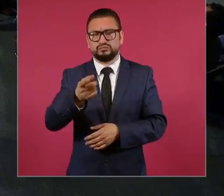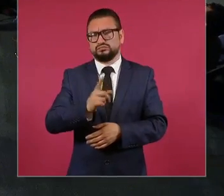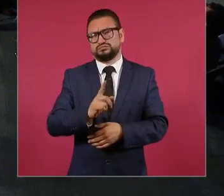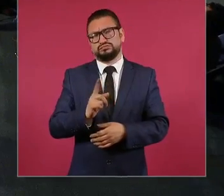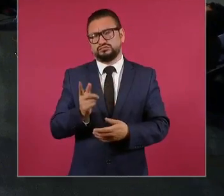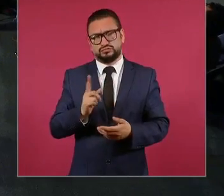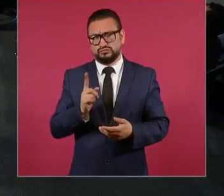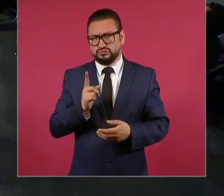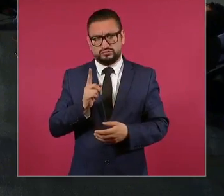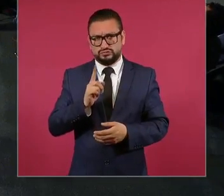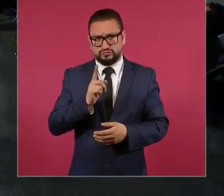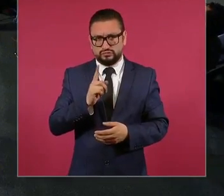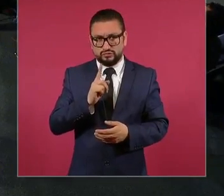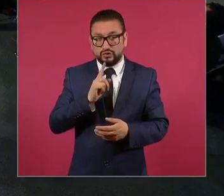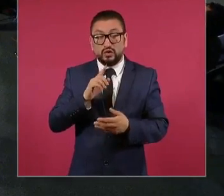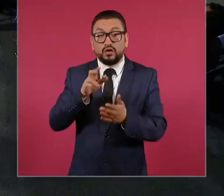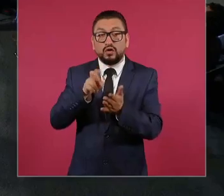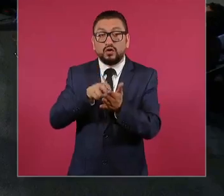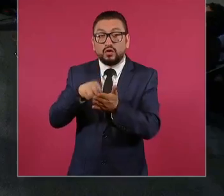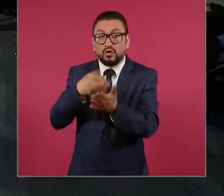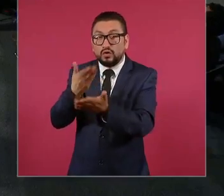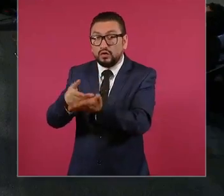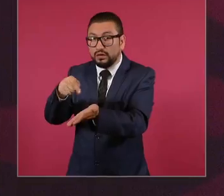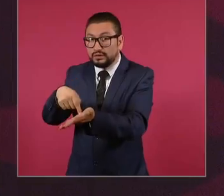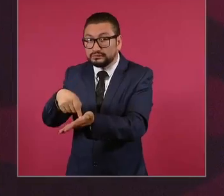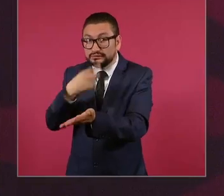Eso no lo contempla la reforma.